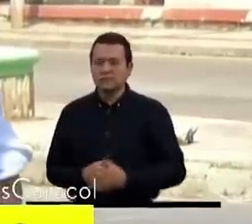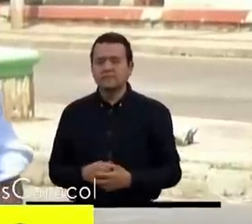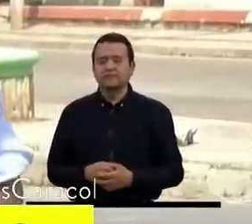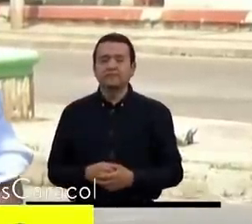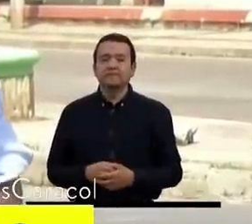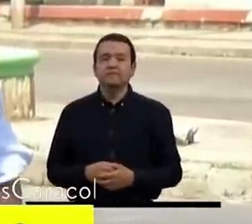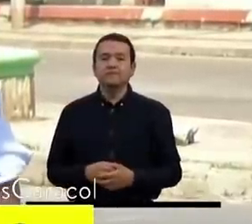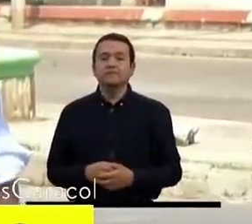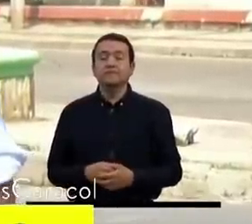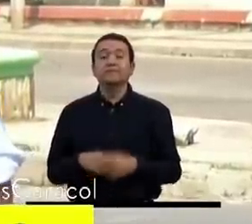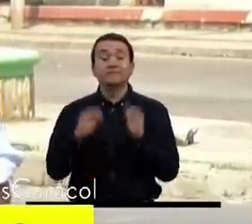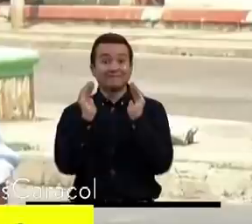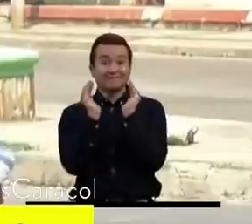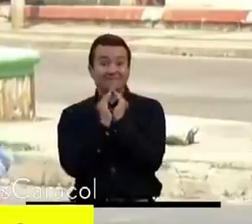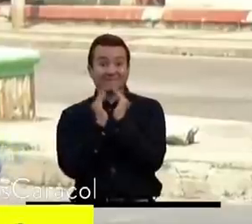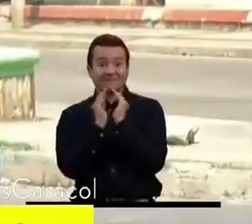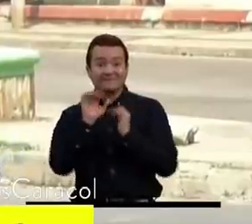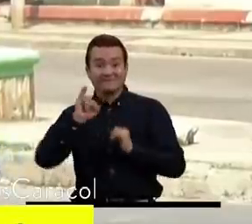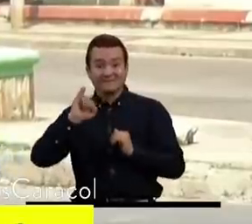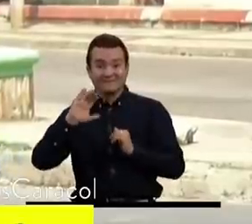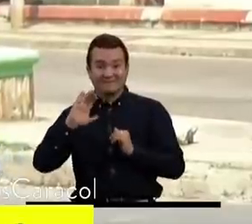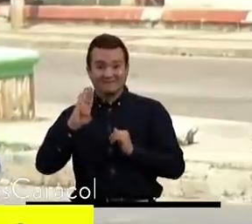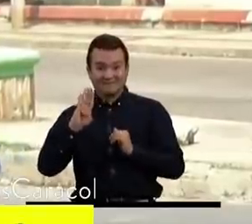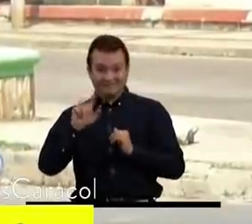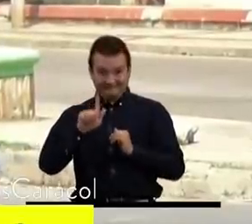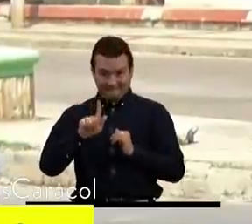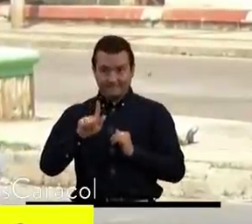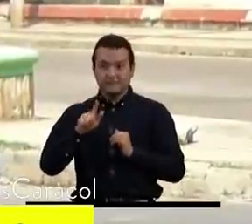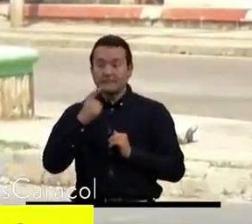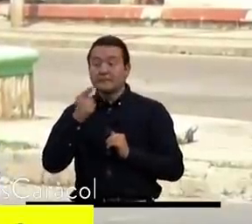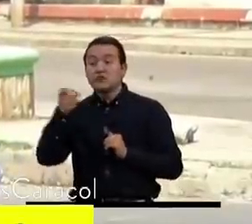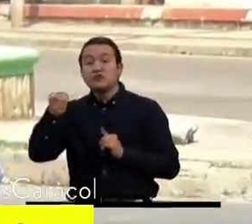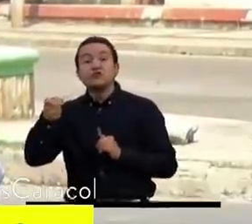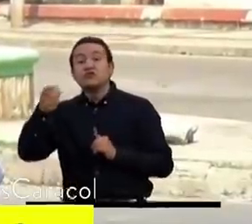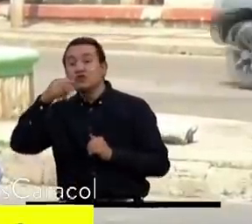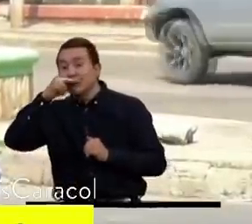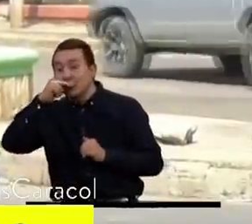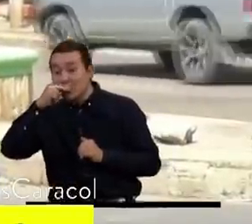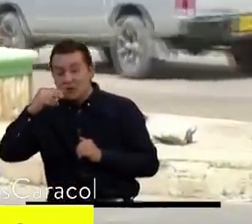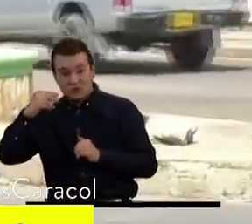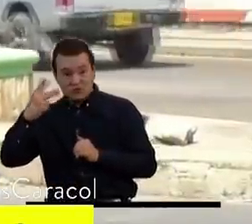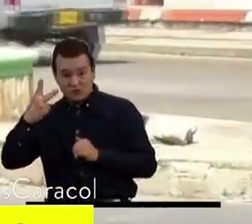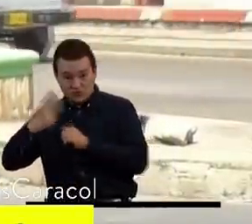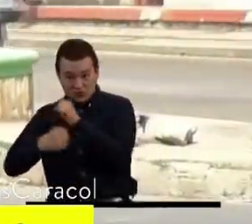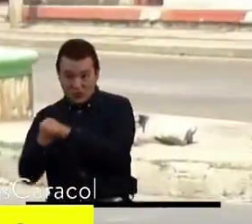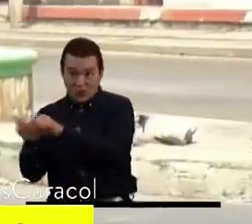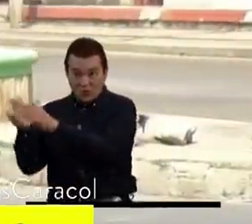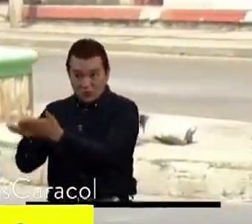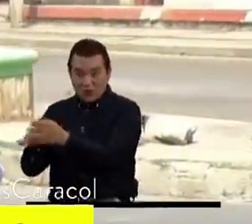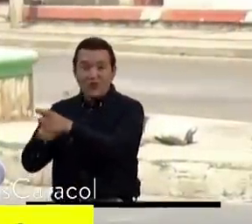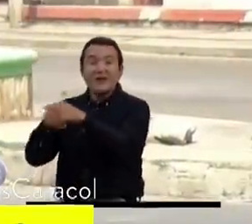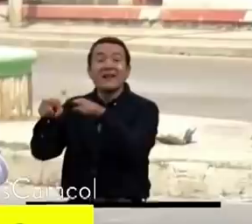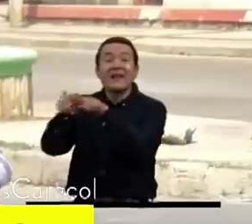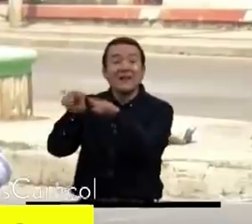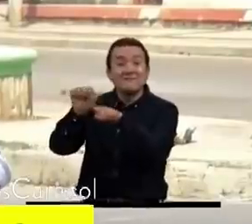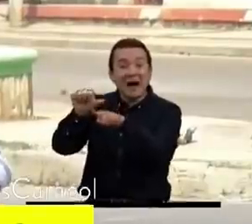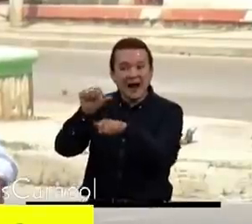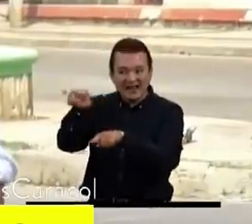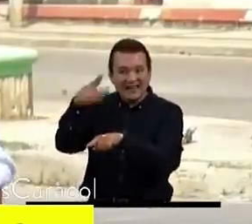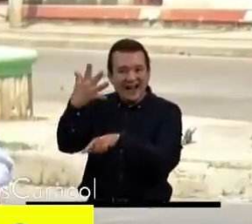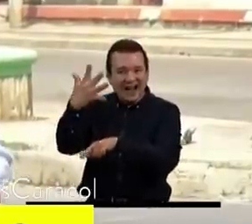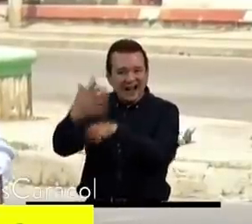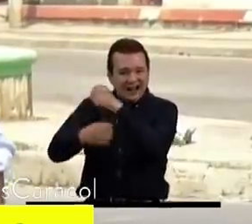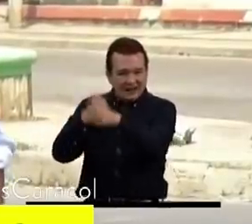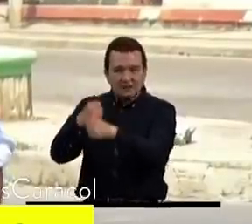El ICBF también ha dado a conocer que la hermana de ese menor que murió, que tiene 5 años, también se encuentra bajo protección